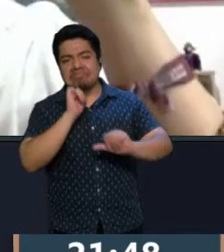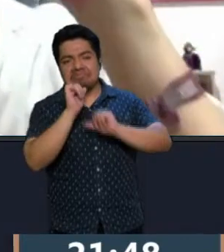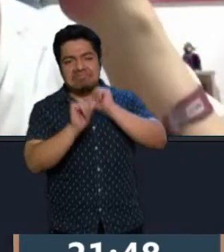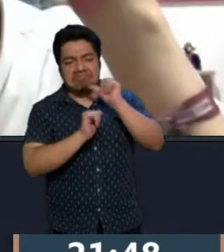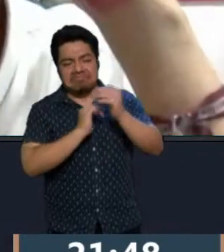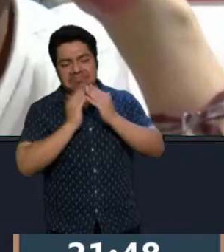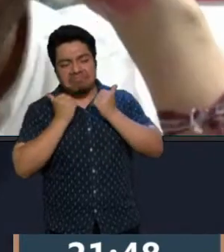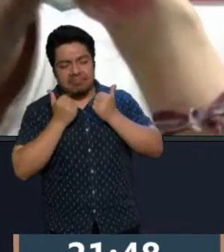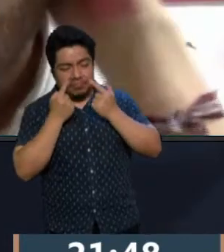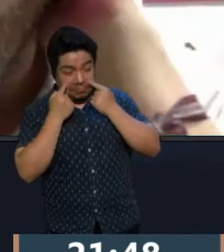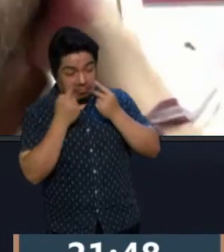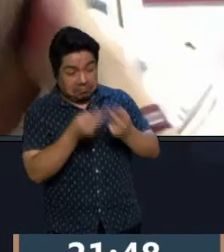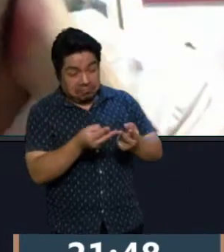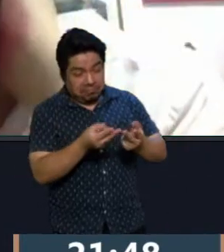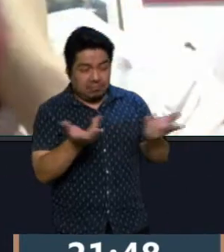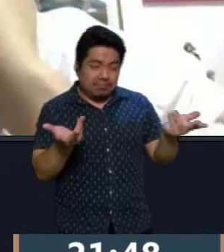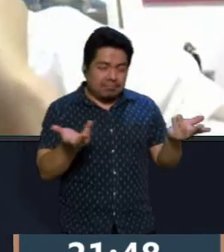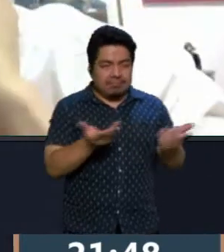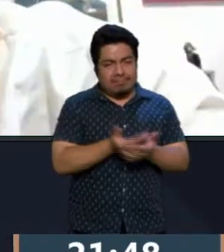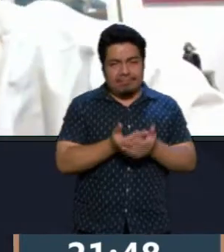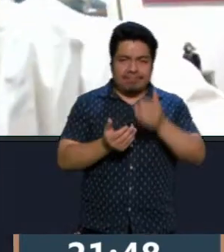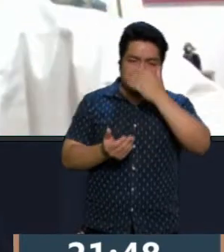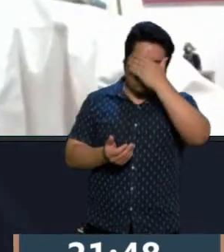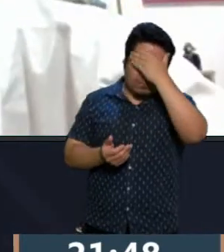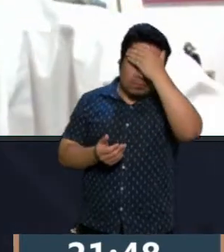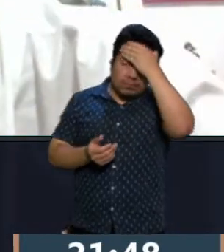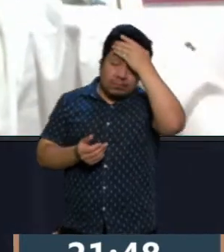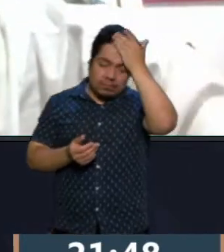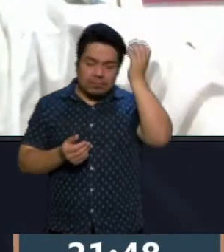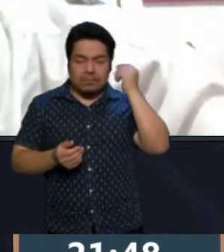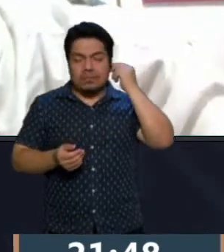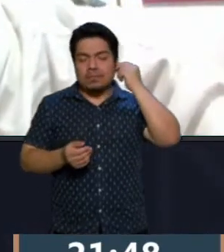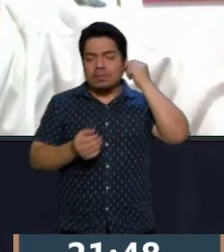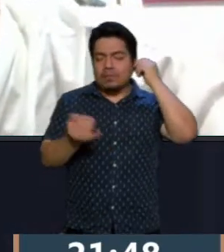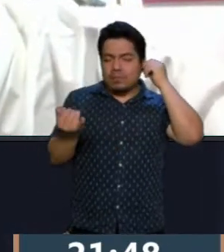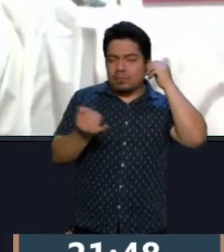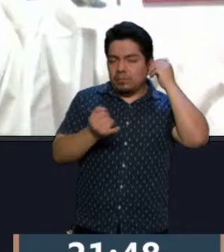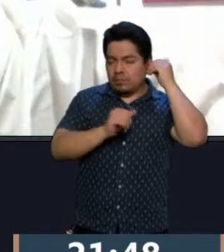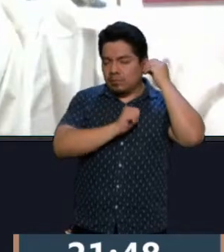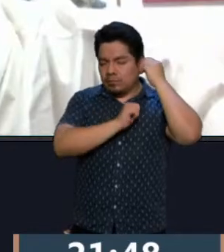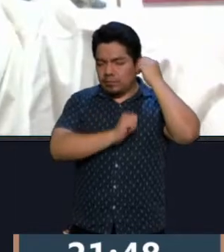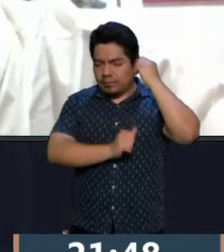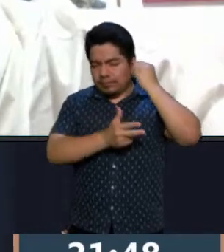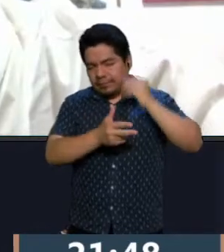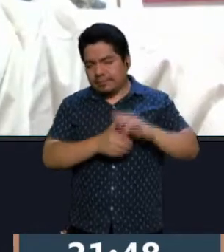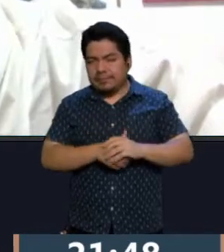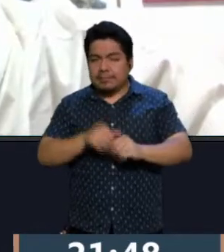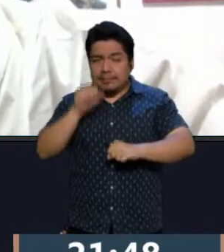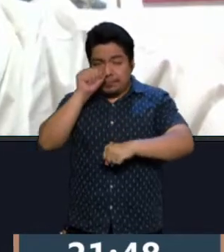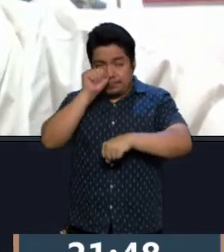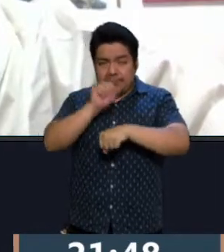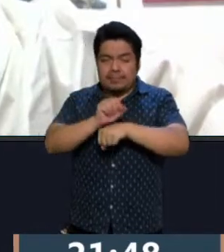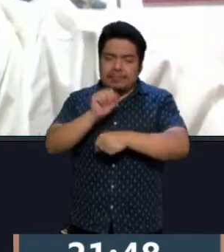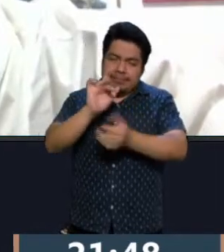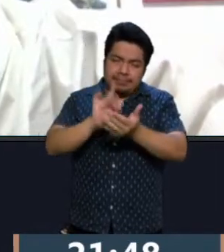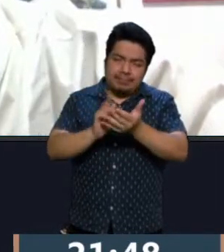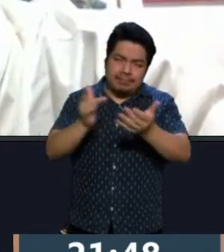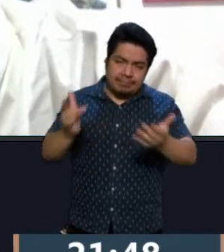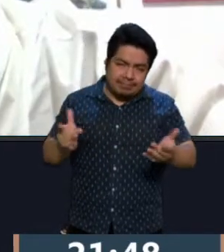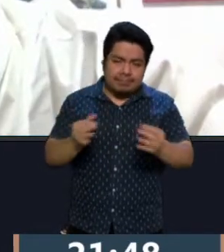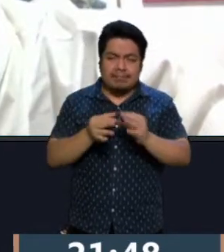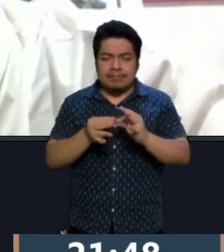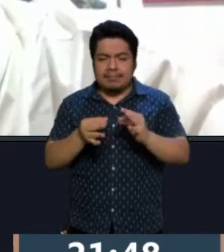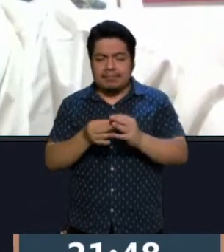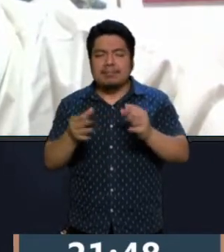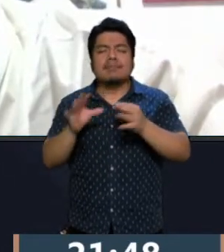lo que vemos y en lo que se refiere a la actuación de las autoridades de la demarcación. Secretario, pues le agradezco mucho por su tiempo, por esta explicación y